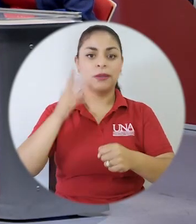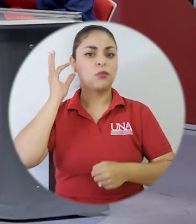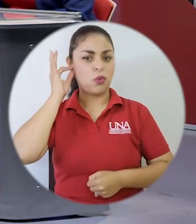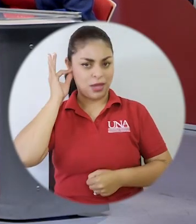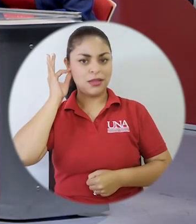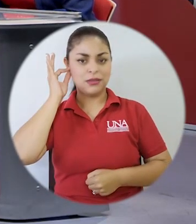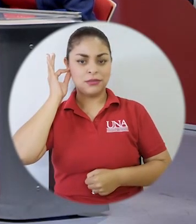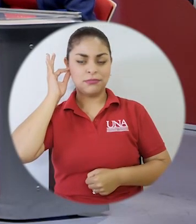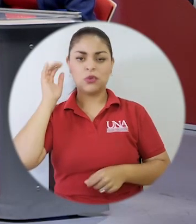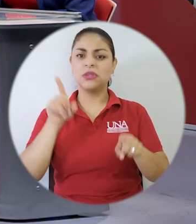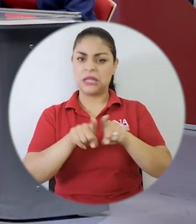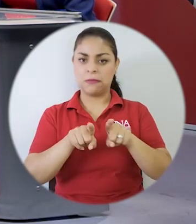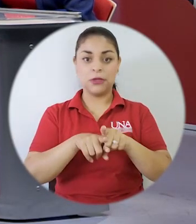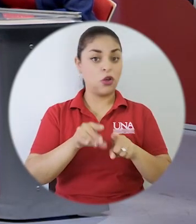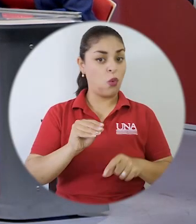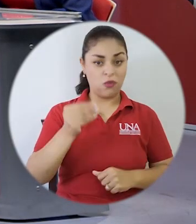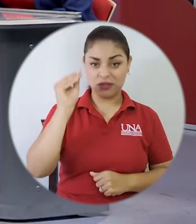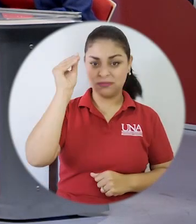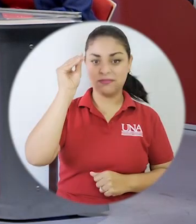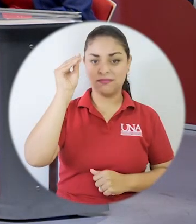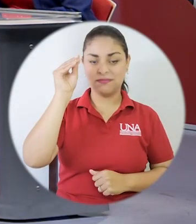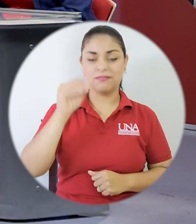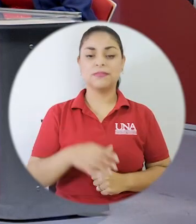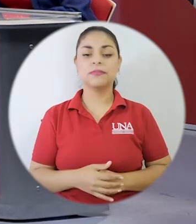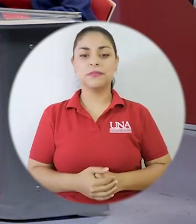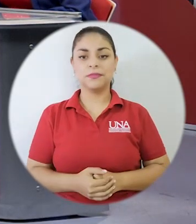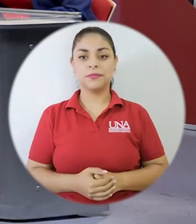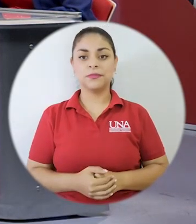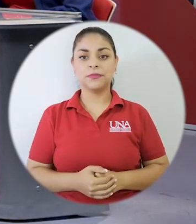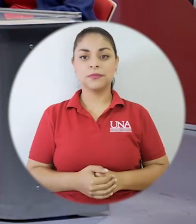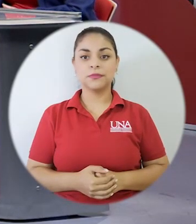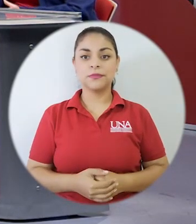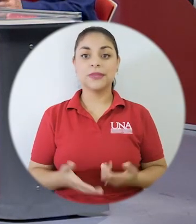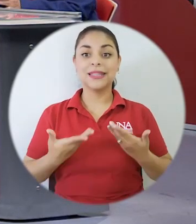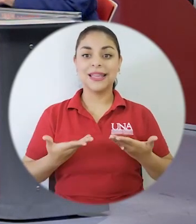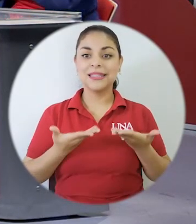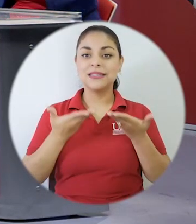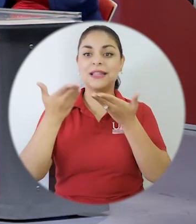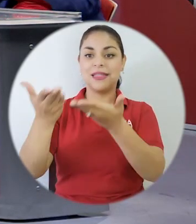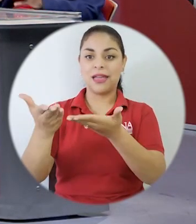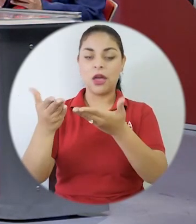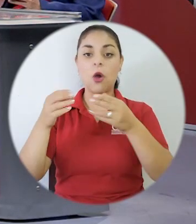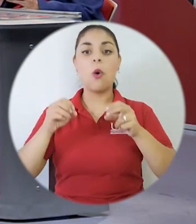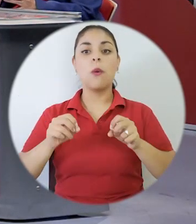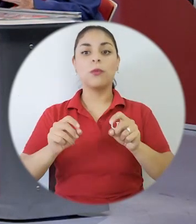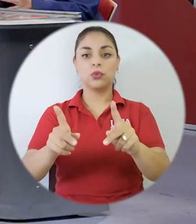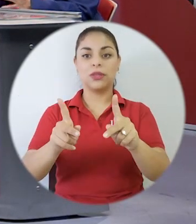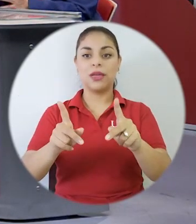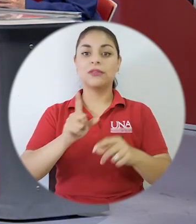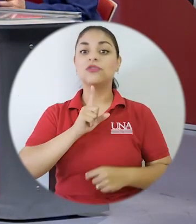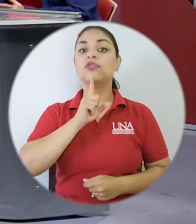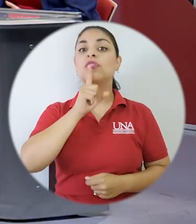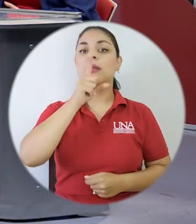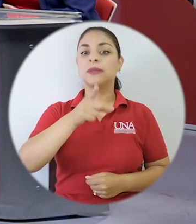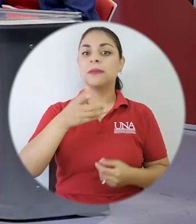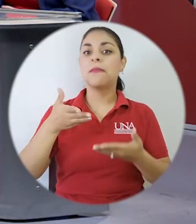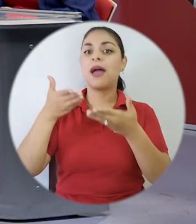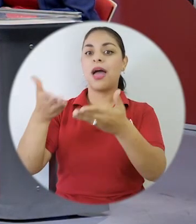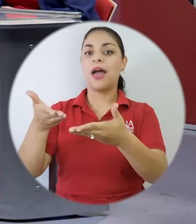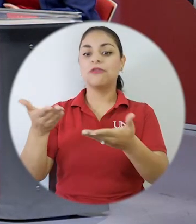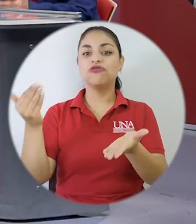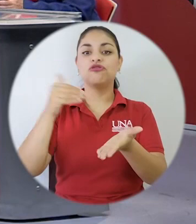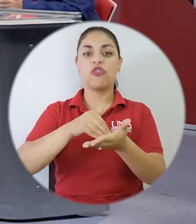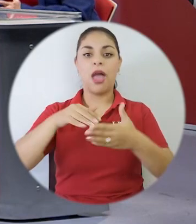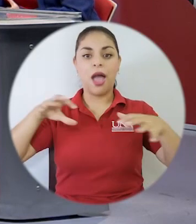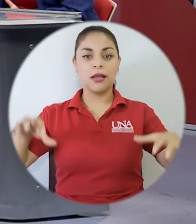participación no solo de las mujeres, sino también de los jóvenes, ¿verdad?, se les lleve oportunidades realmente